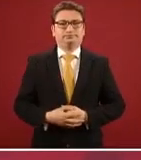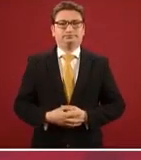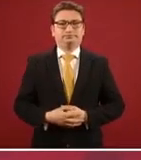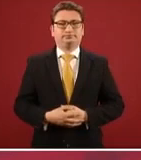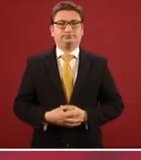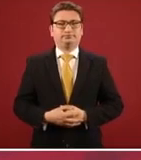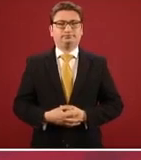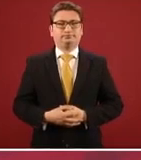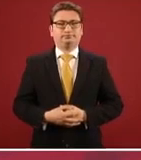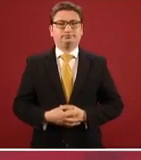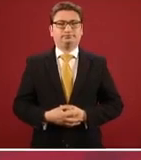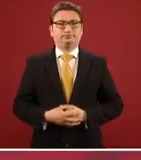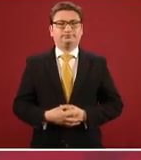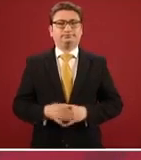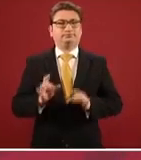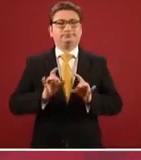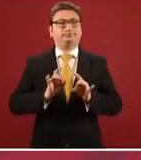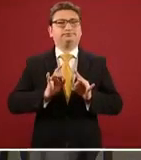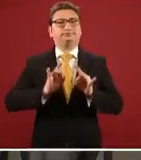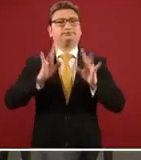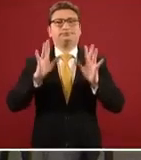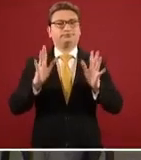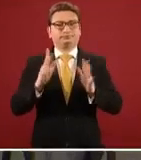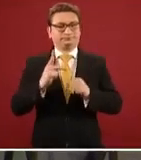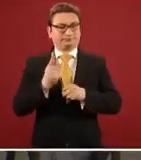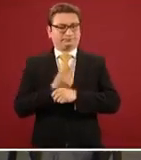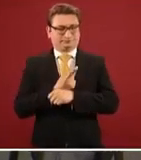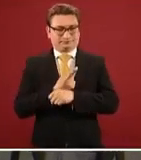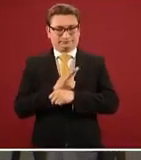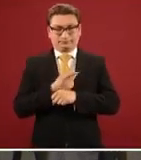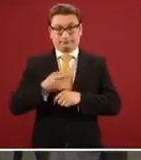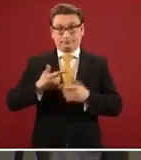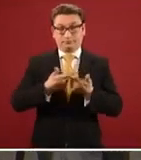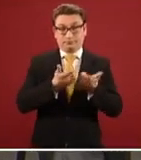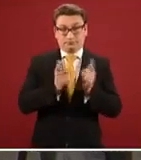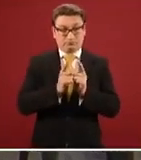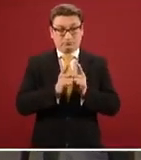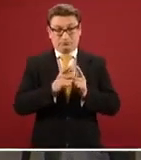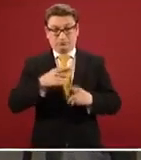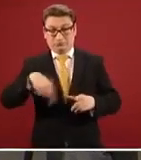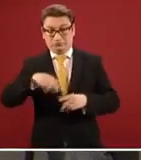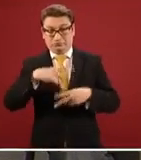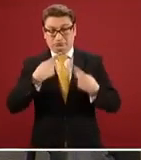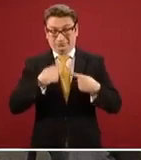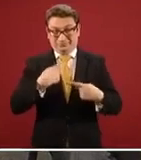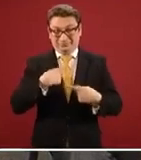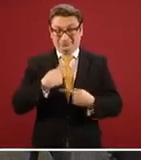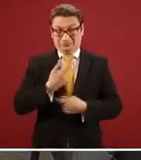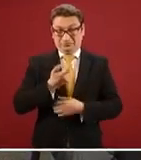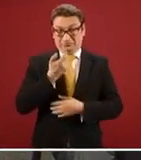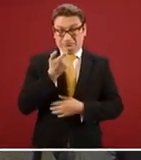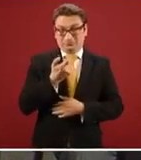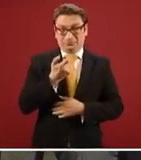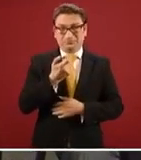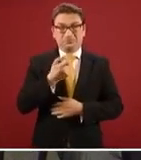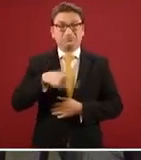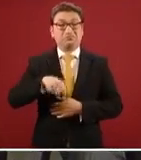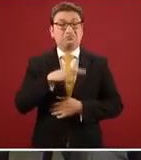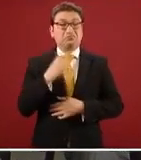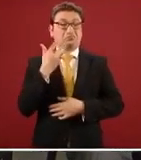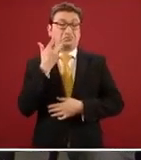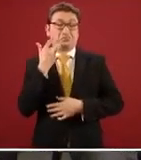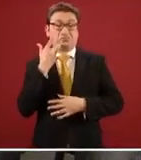suele suceder que los corruptos son bastante